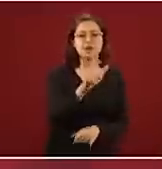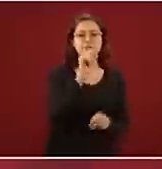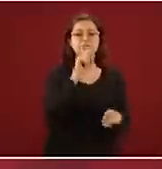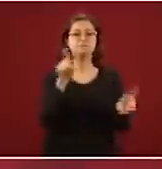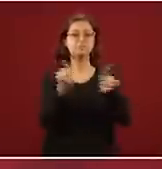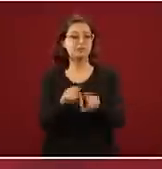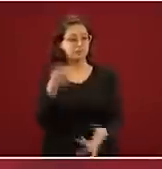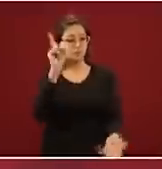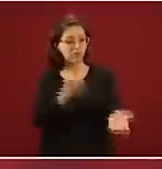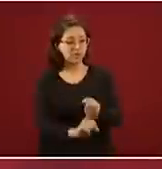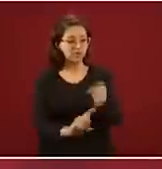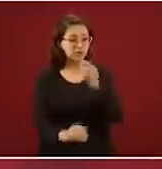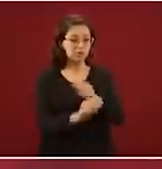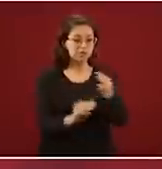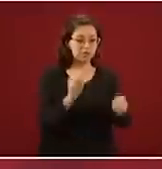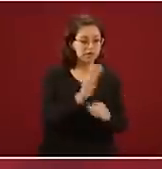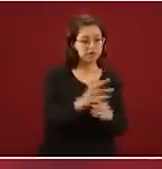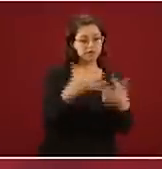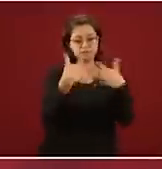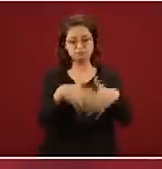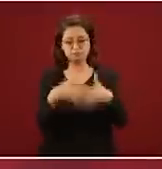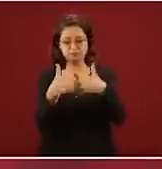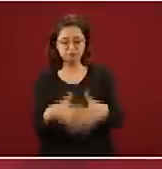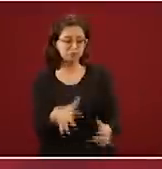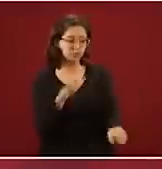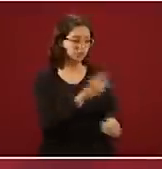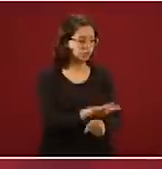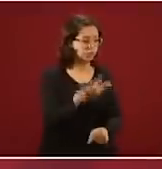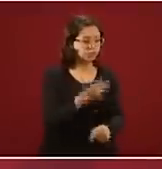médico indispensable,